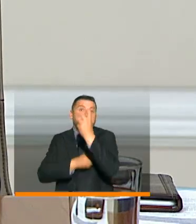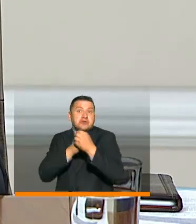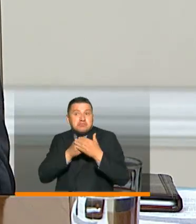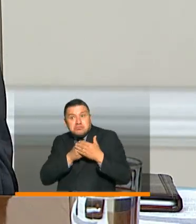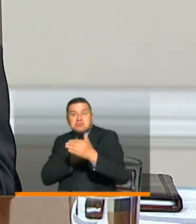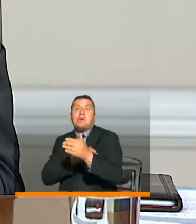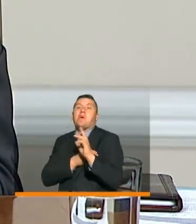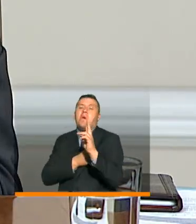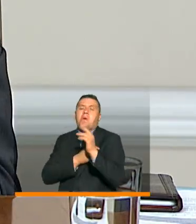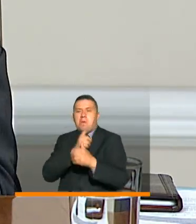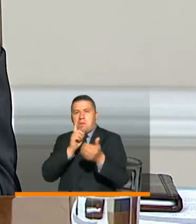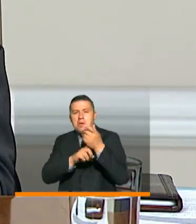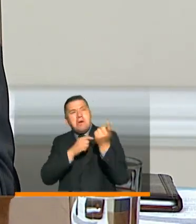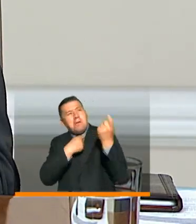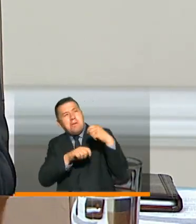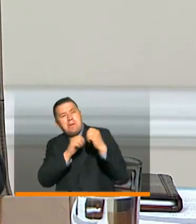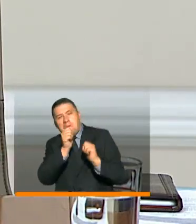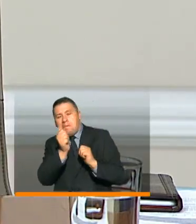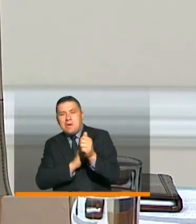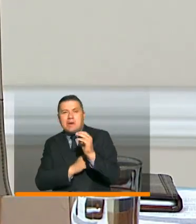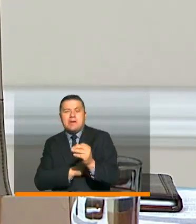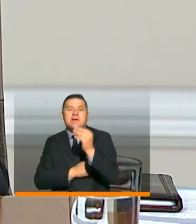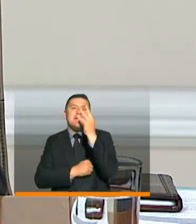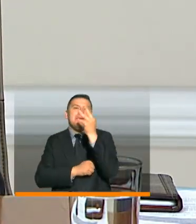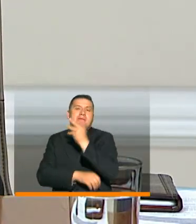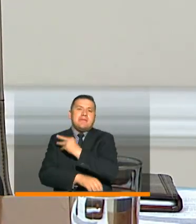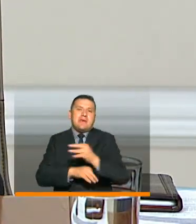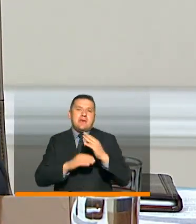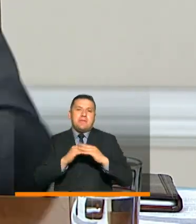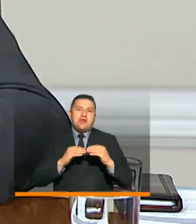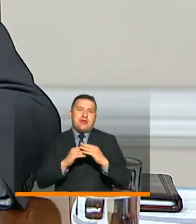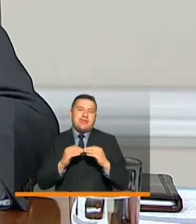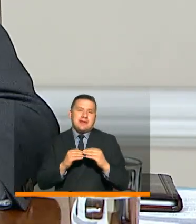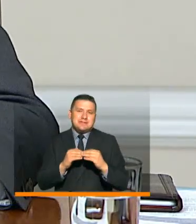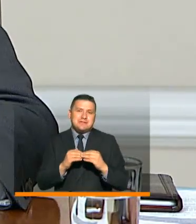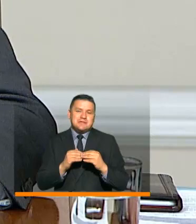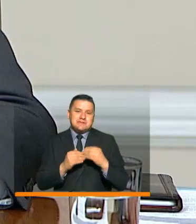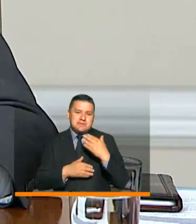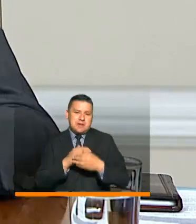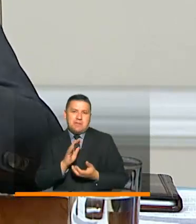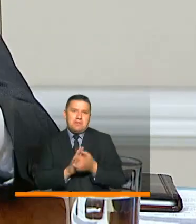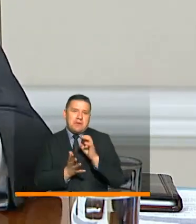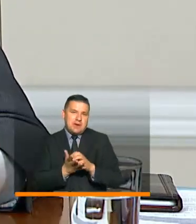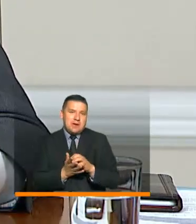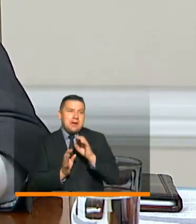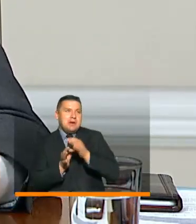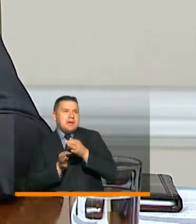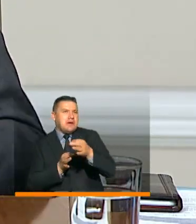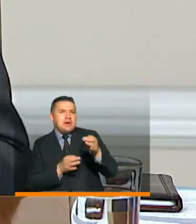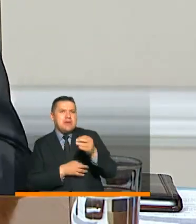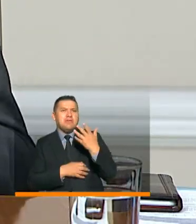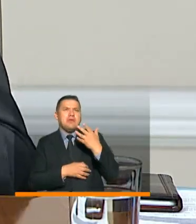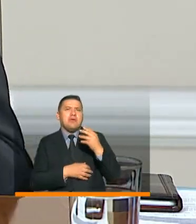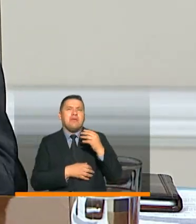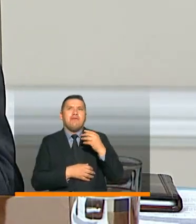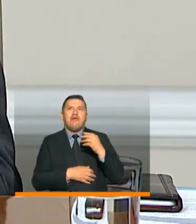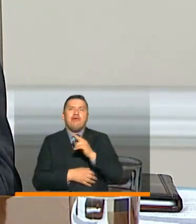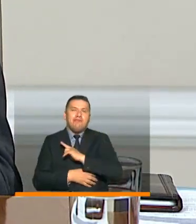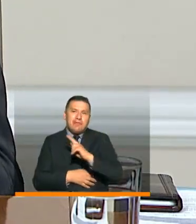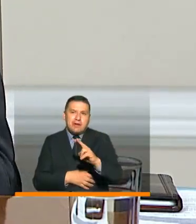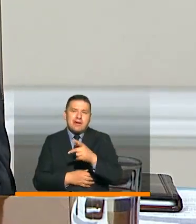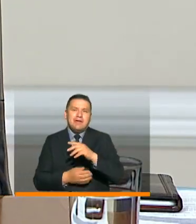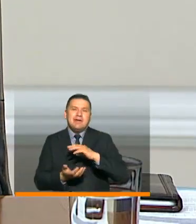2 años logremos exportaciones superiores a los 3 millones de dólares en este producto. Regiones como el norte del Valle,